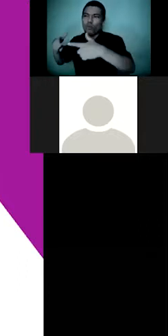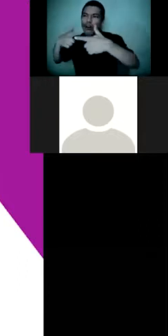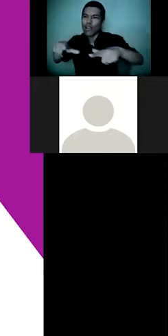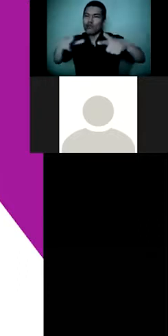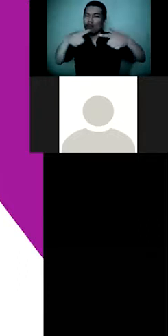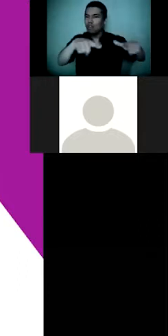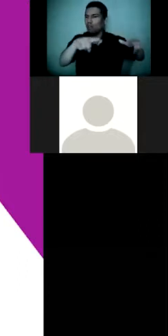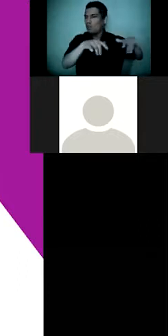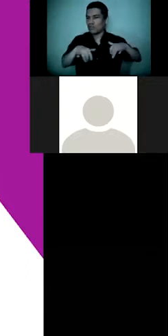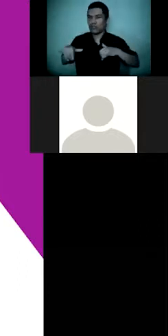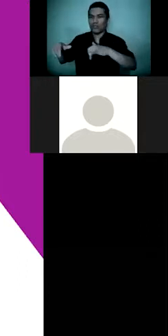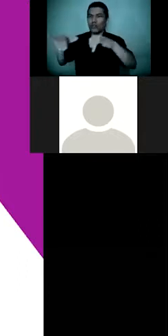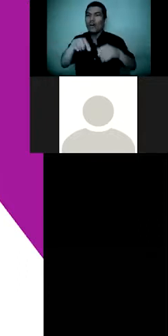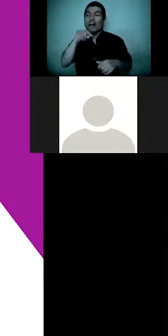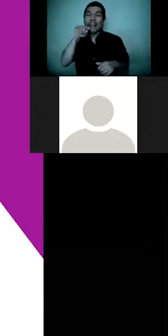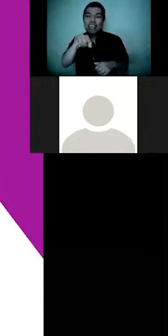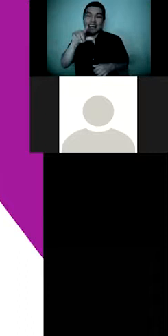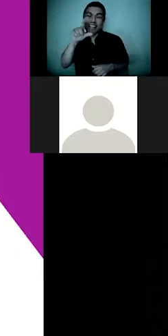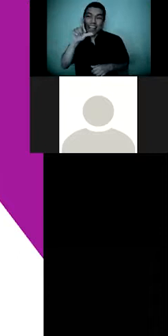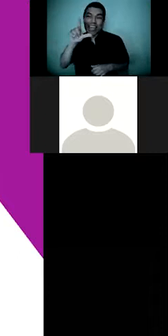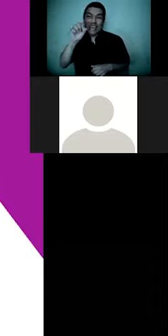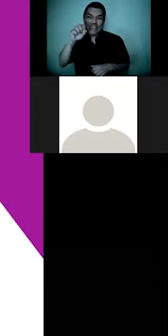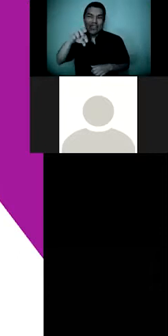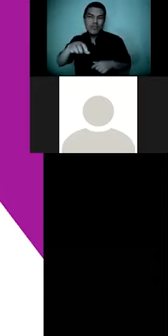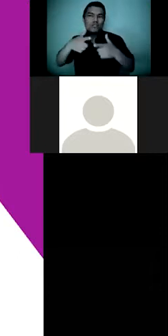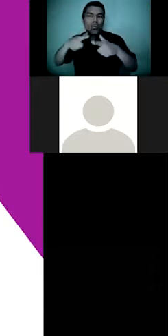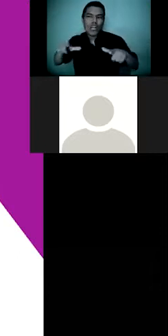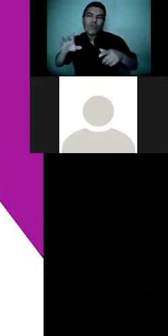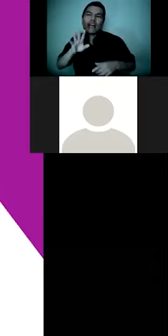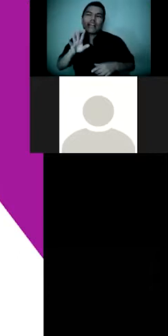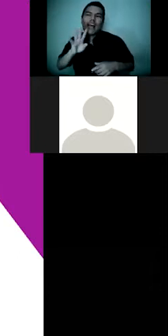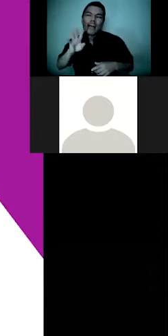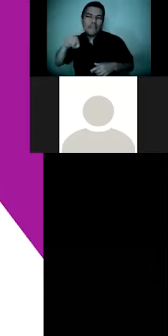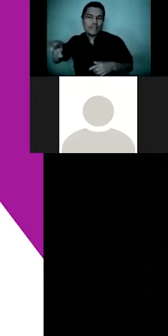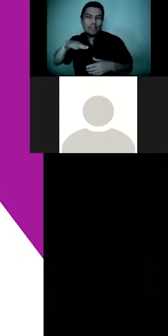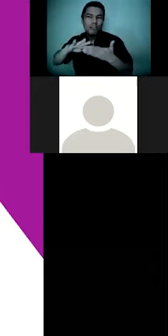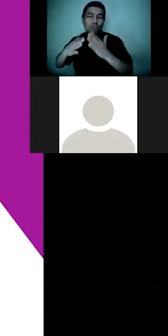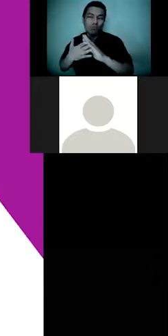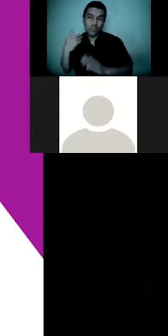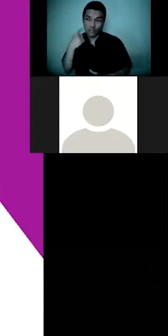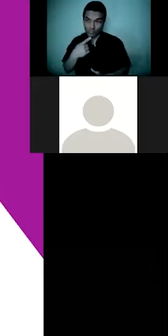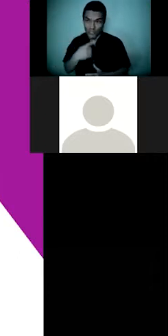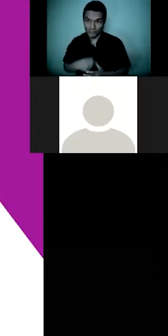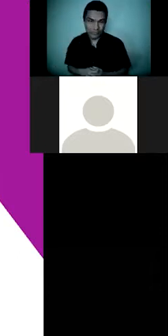no es diferente a otras lenguas orales. Tienen el mismo estatus.